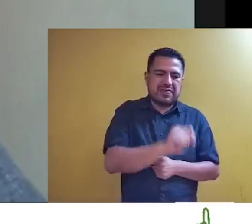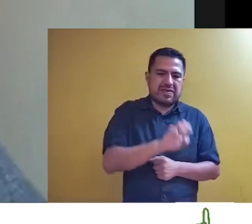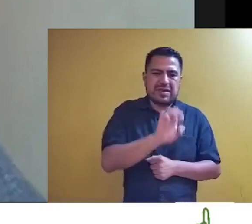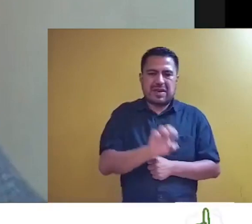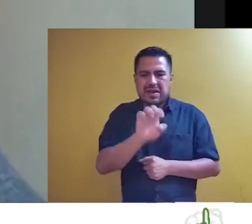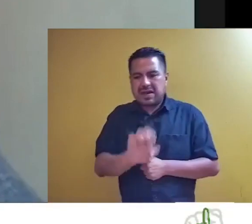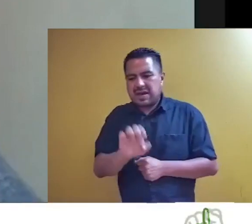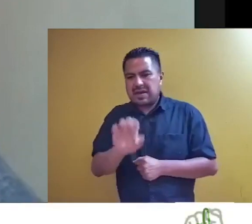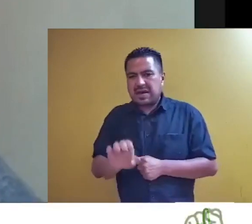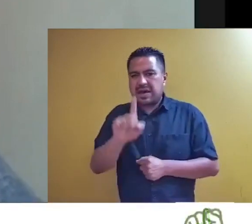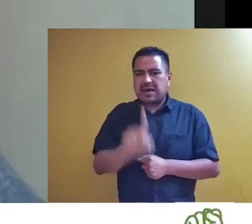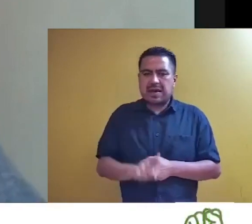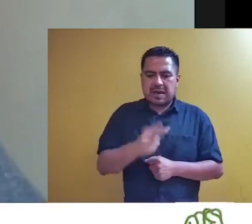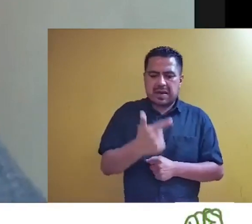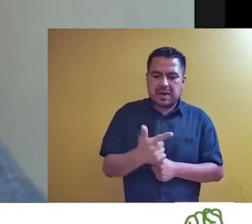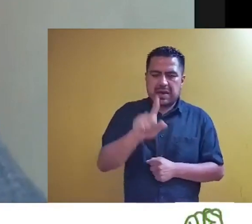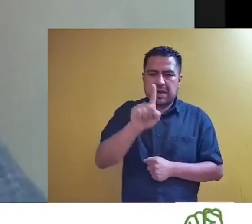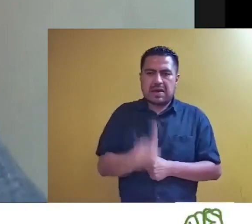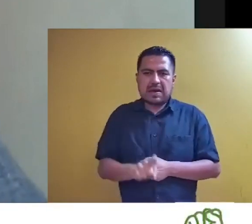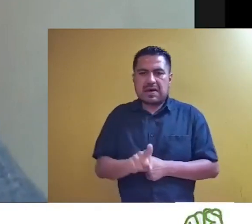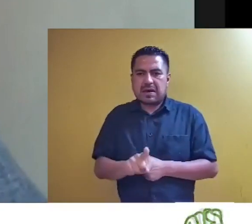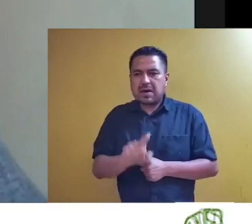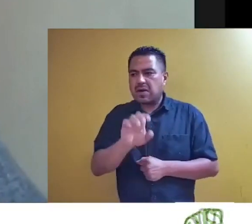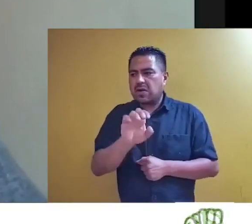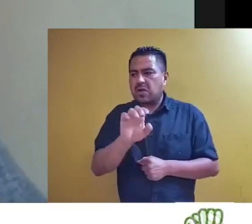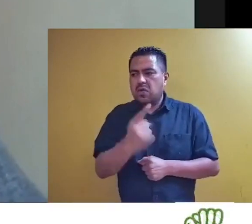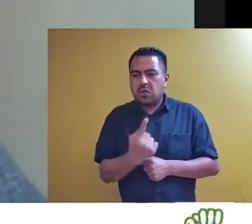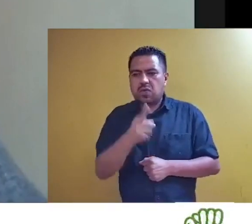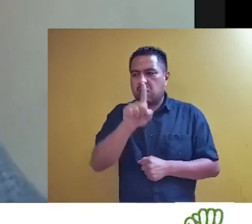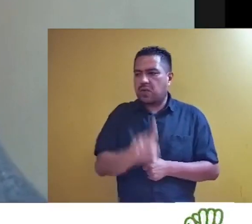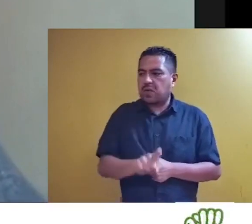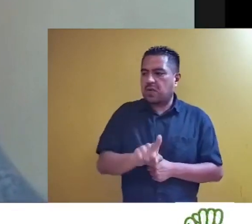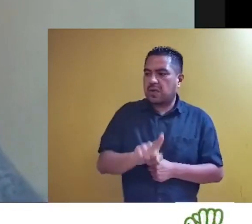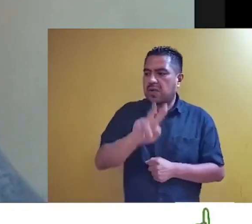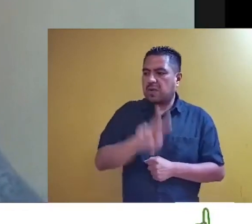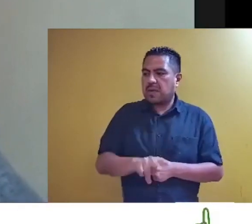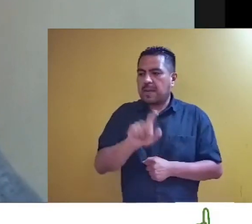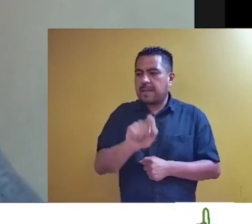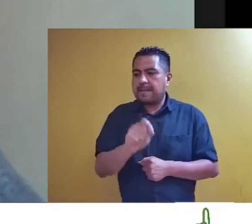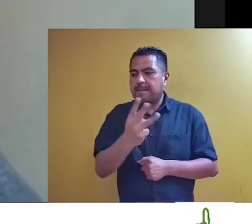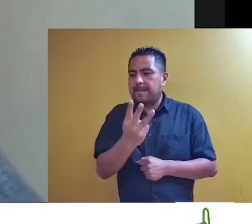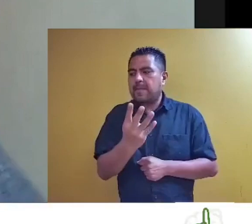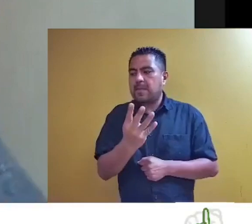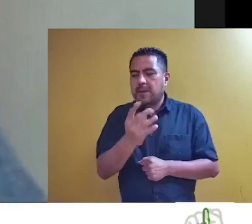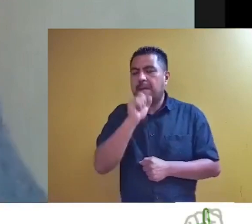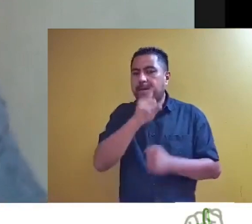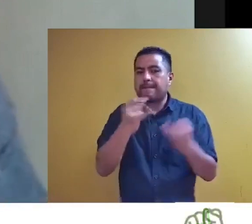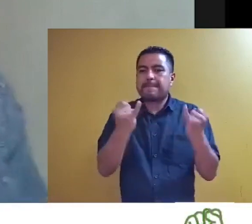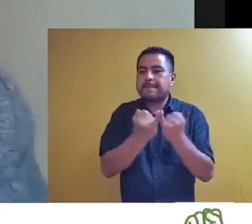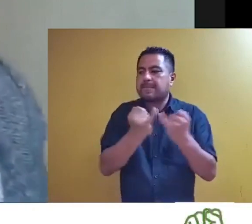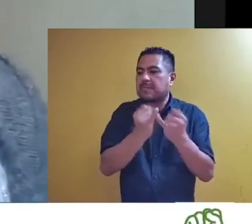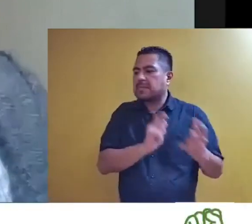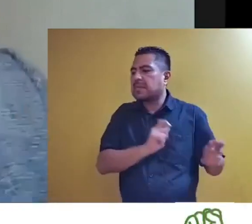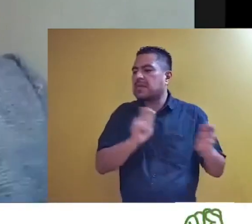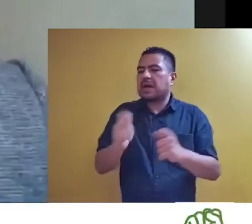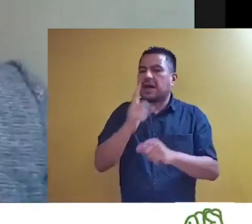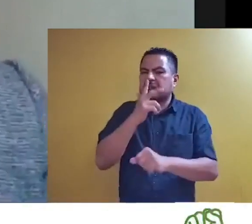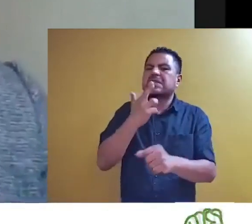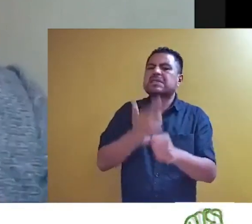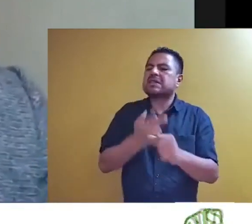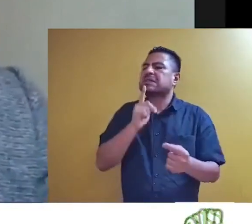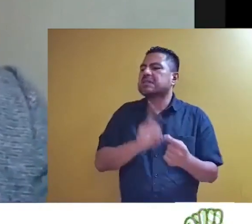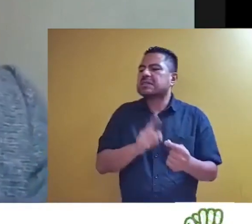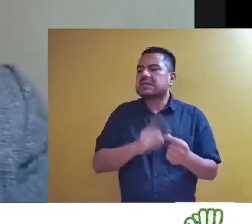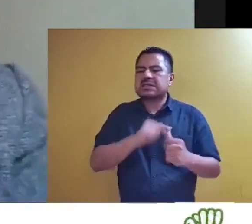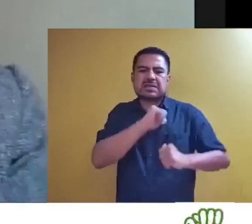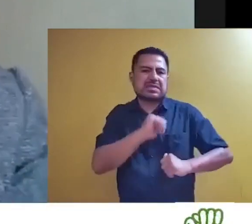identificación TEE/G diagonal 1 diagonal 2024, que de igual forma fue turnado a la ponencia